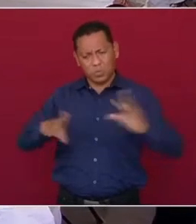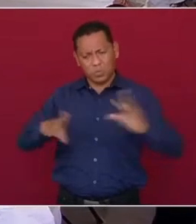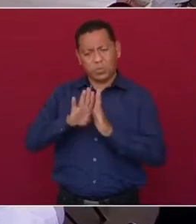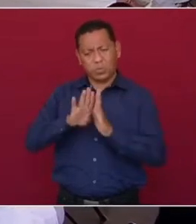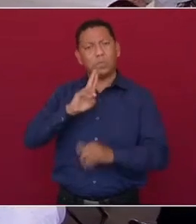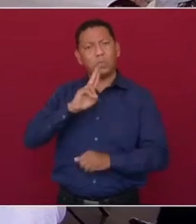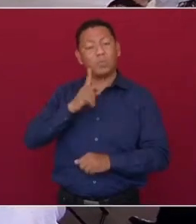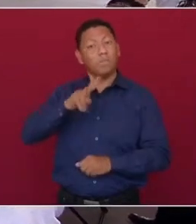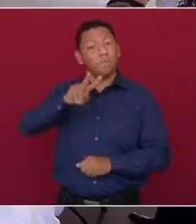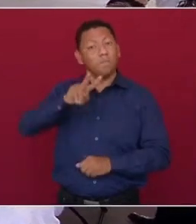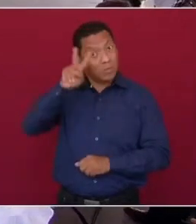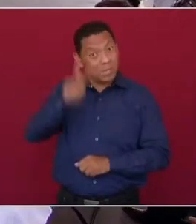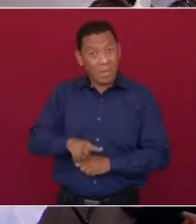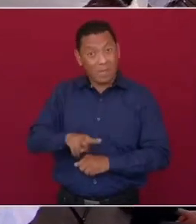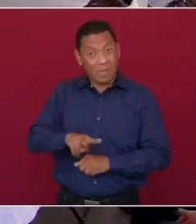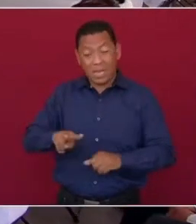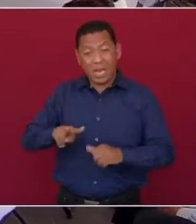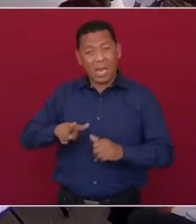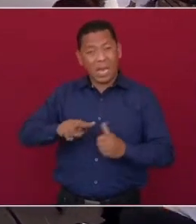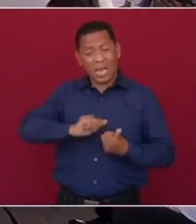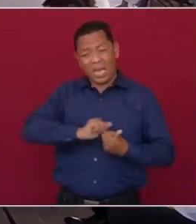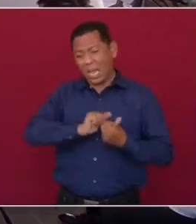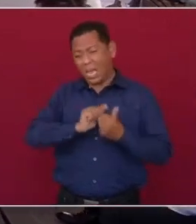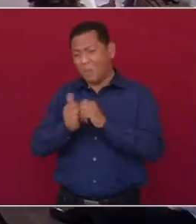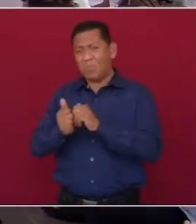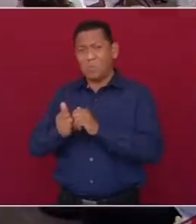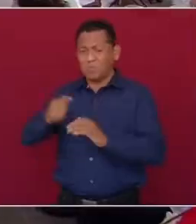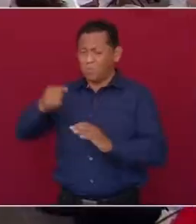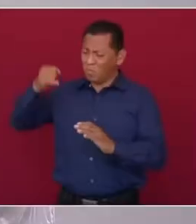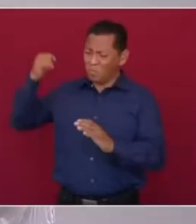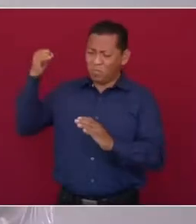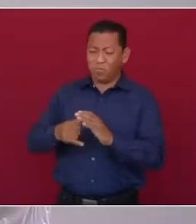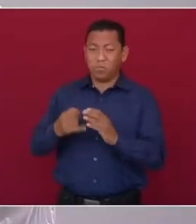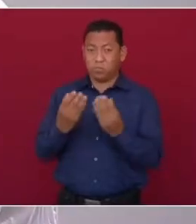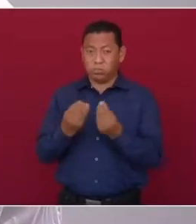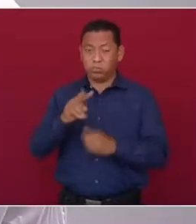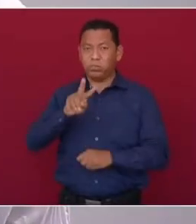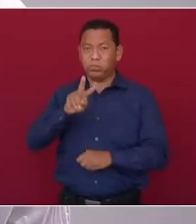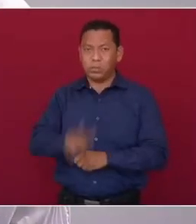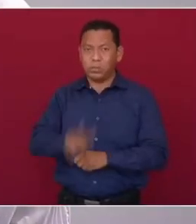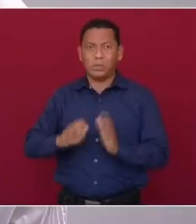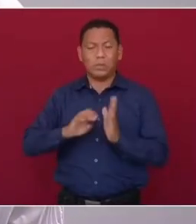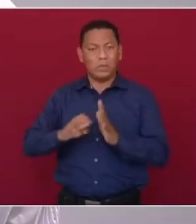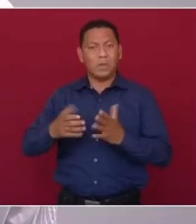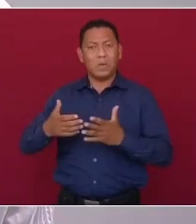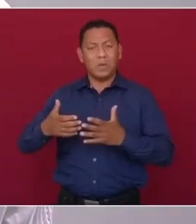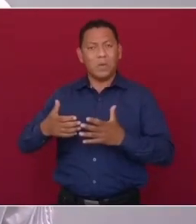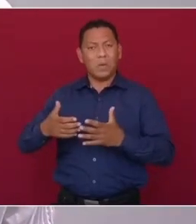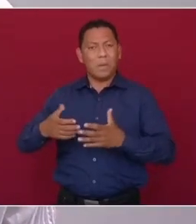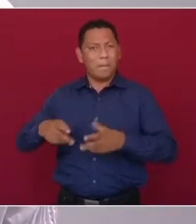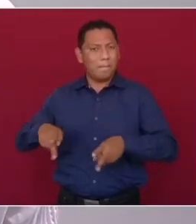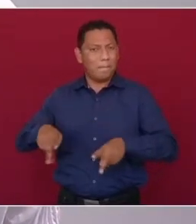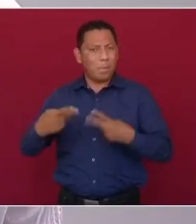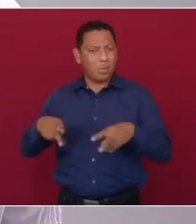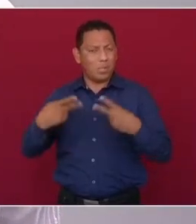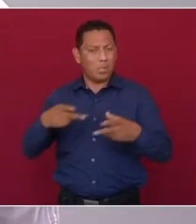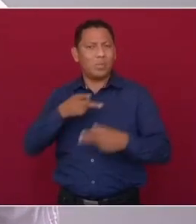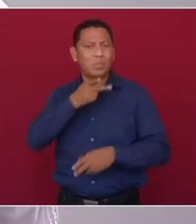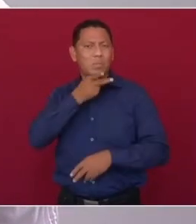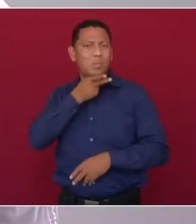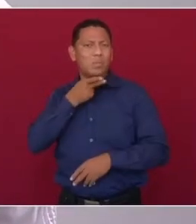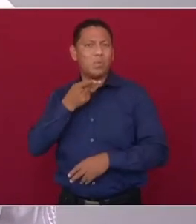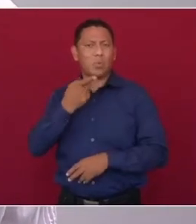cambio profundo, un gran viraje de vender petróleo crudo